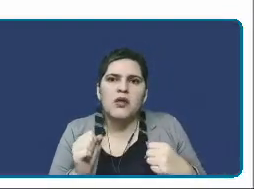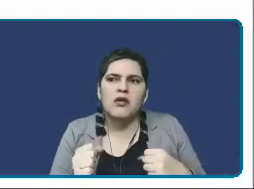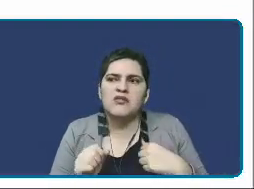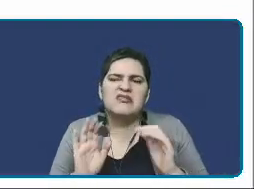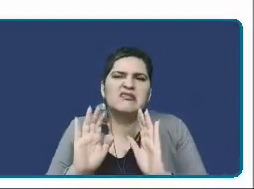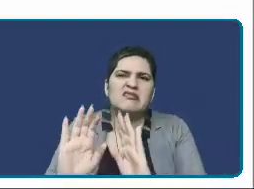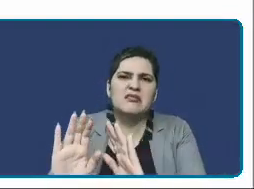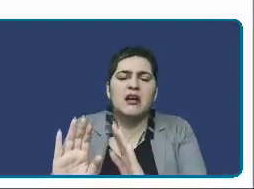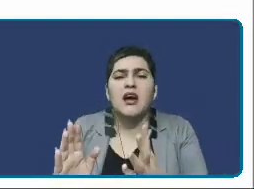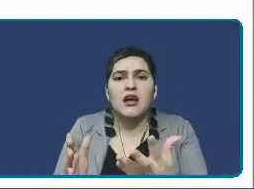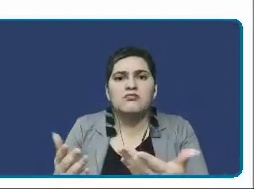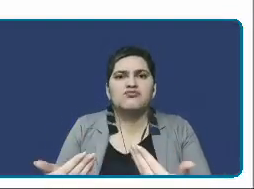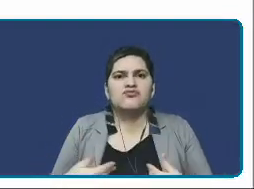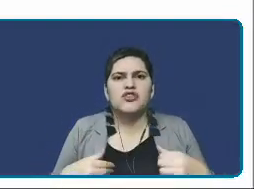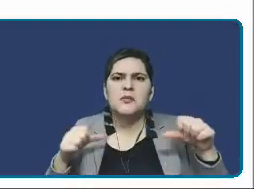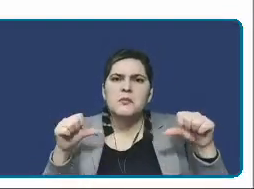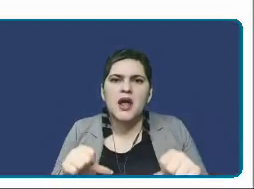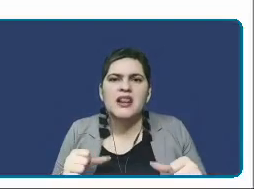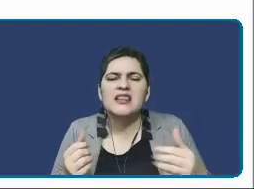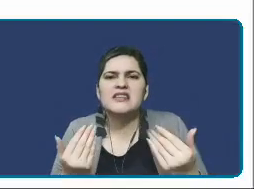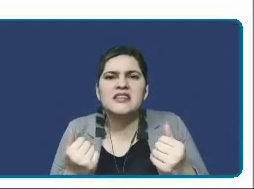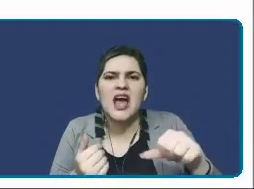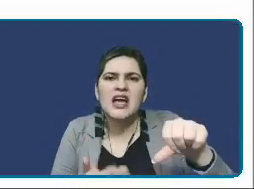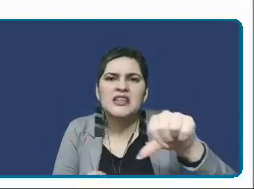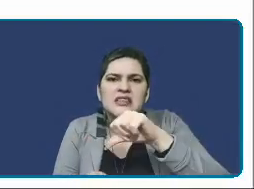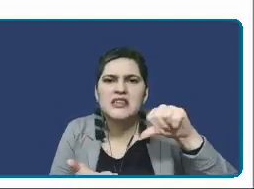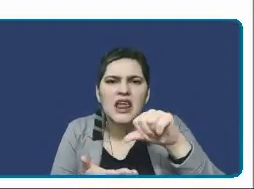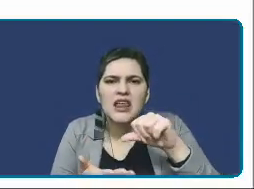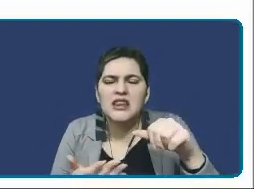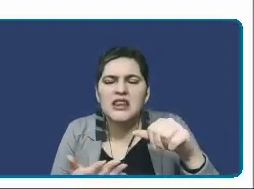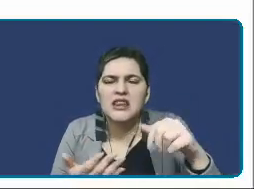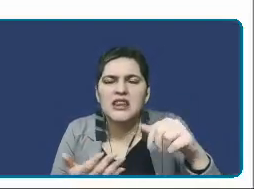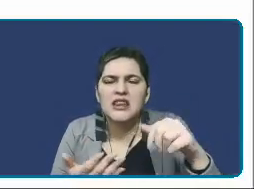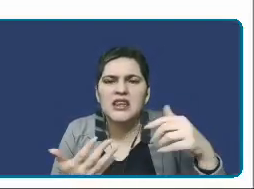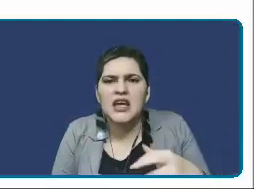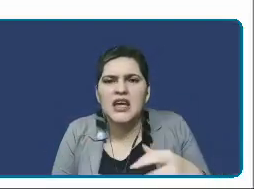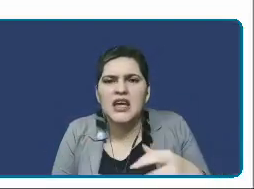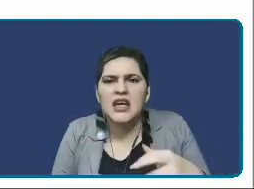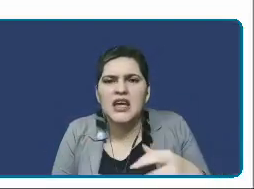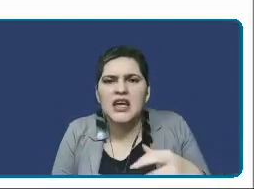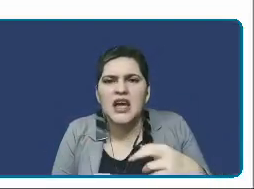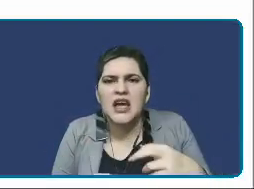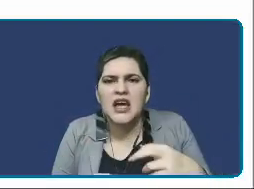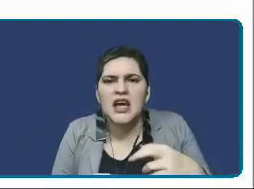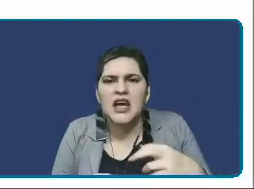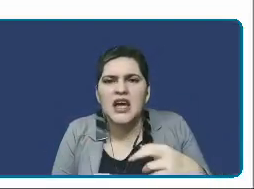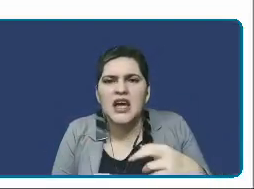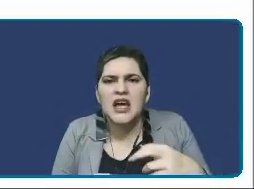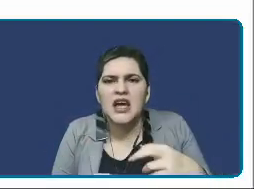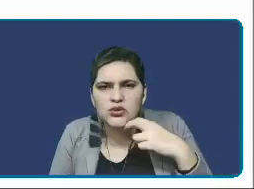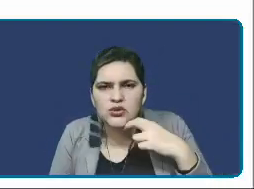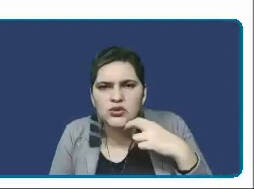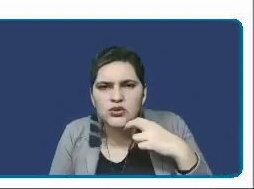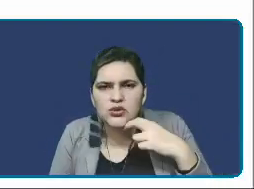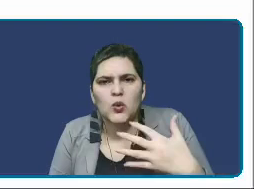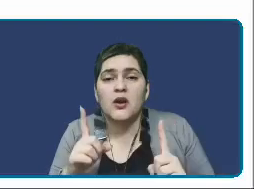esenciales para mi desarrollo. Y sí o sí hay un gran grupo que tiene sobrepeso, obesidad.